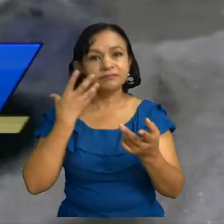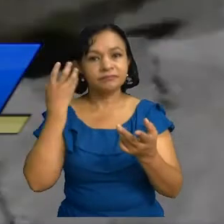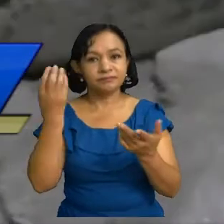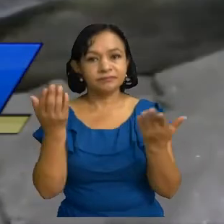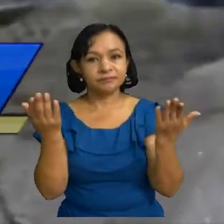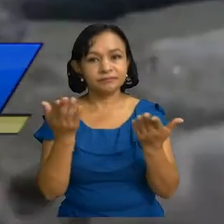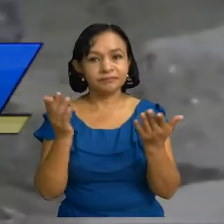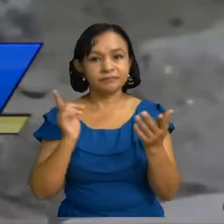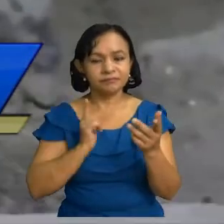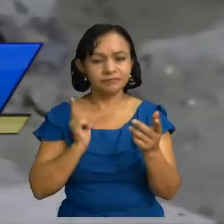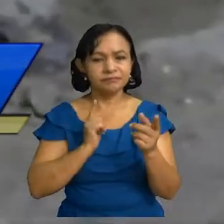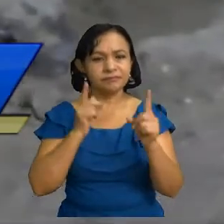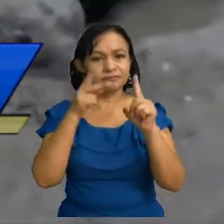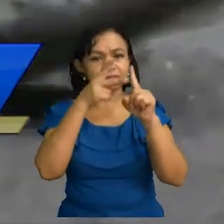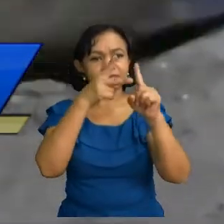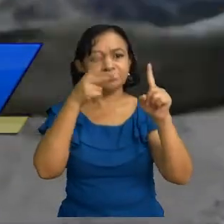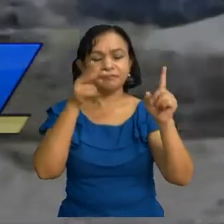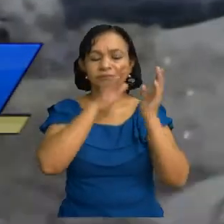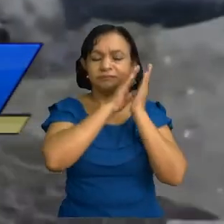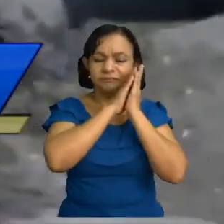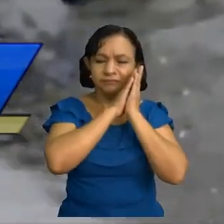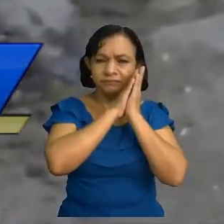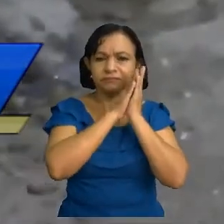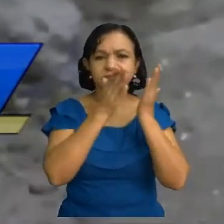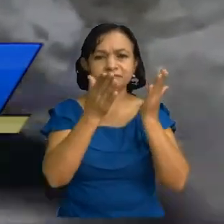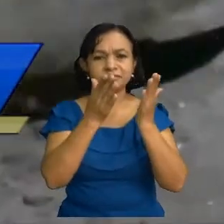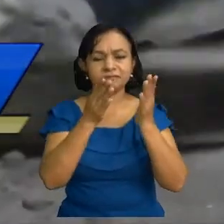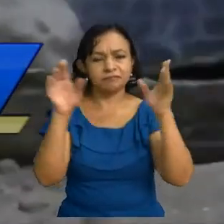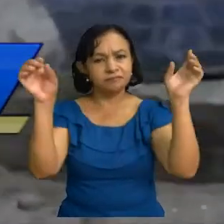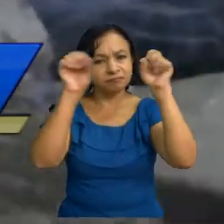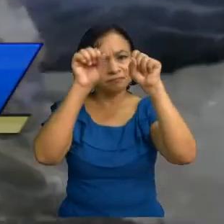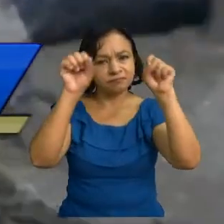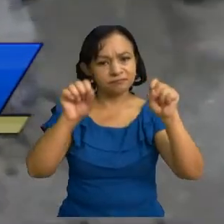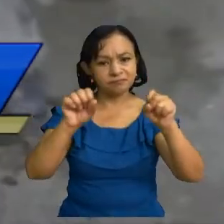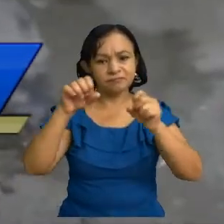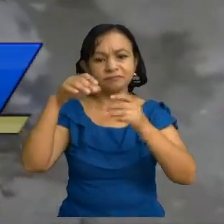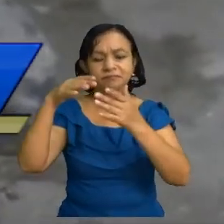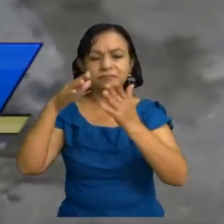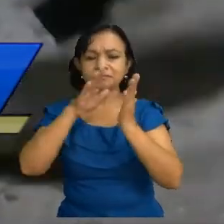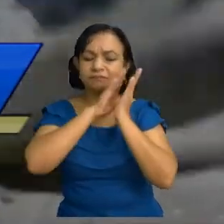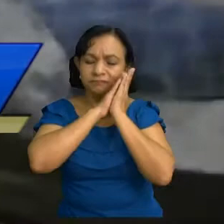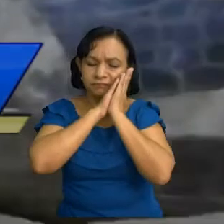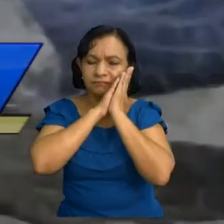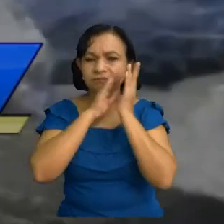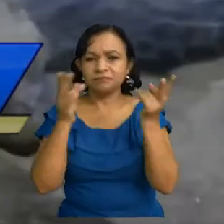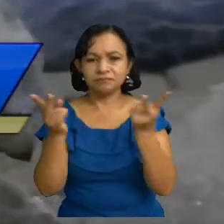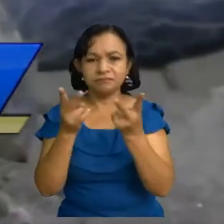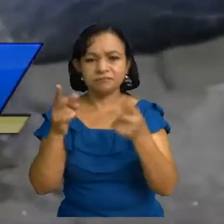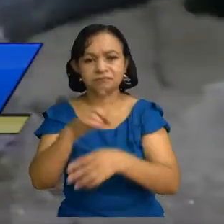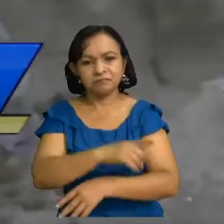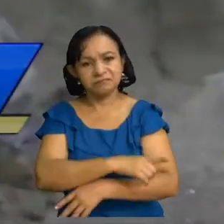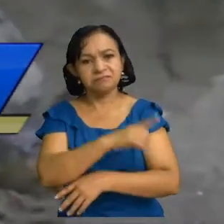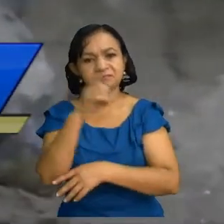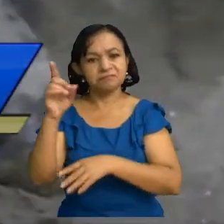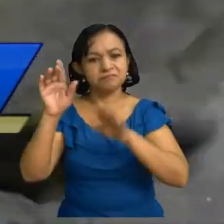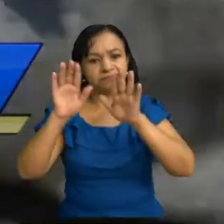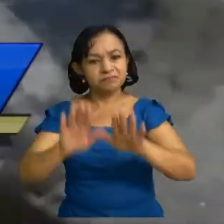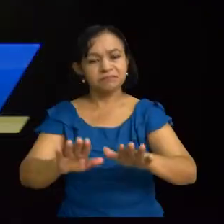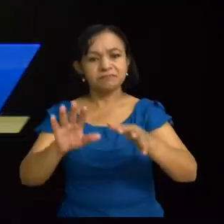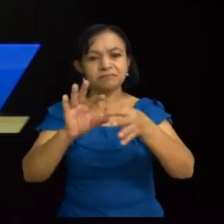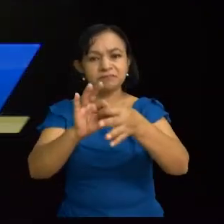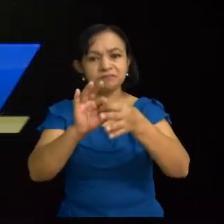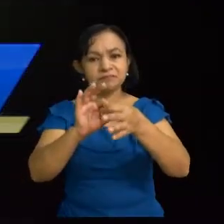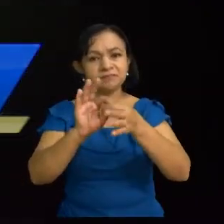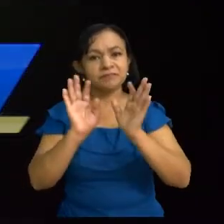consciente tener condiciones para un auditorio para capacitar cabañas para estar tea y días pues sí si gustas